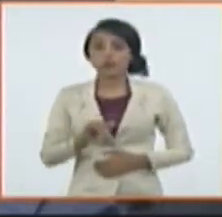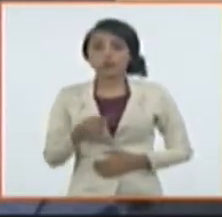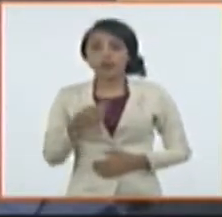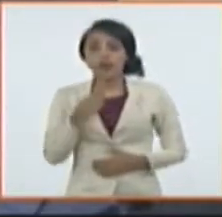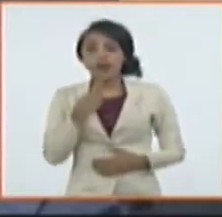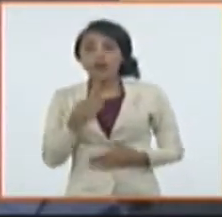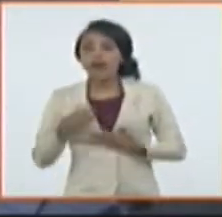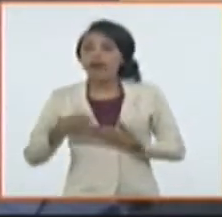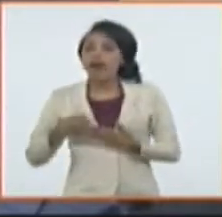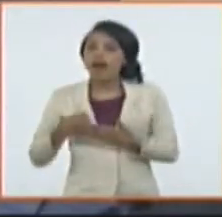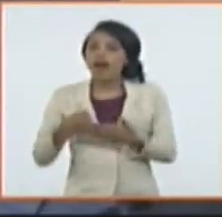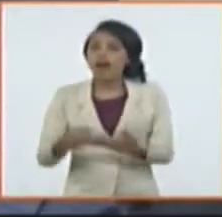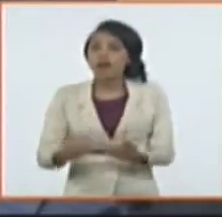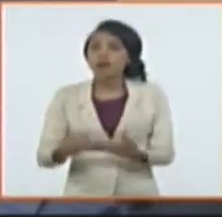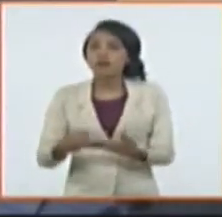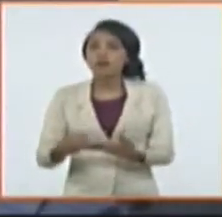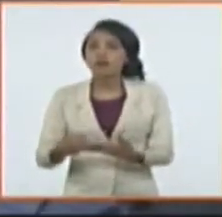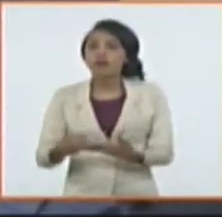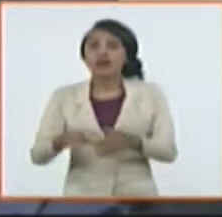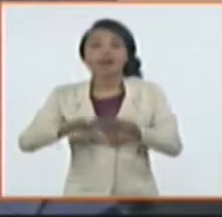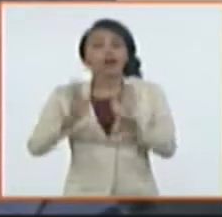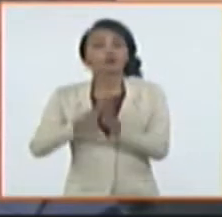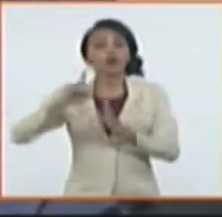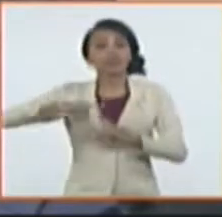apoyo a todas las tareas de